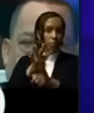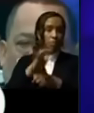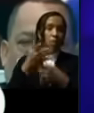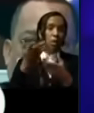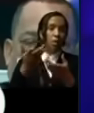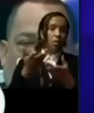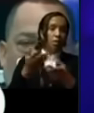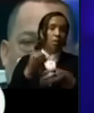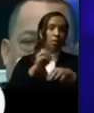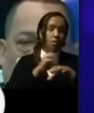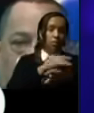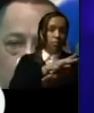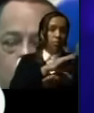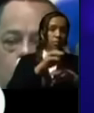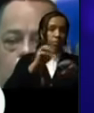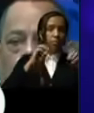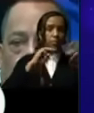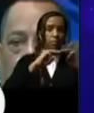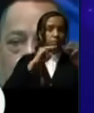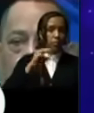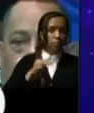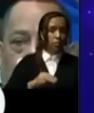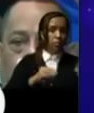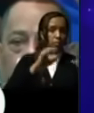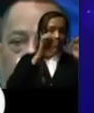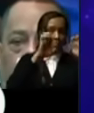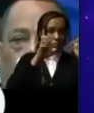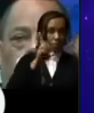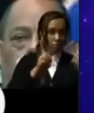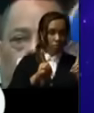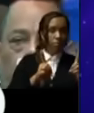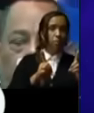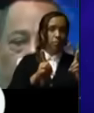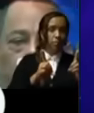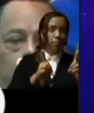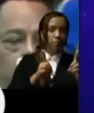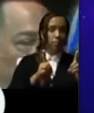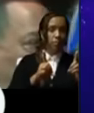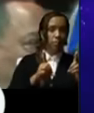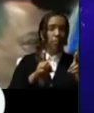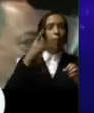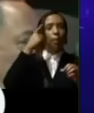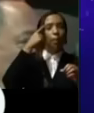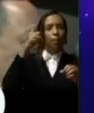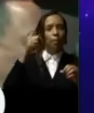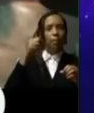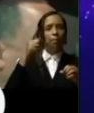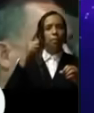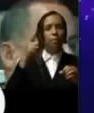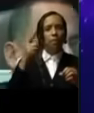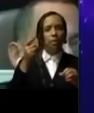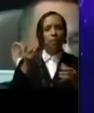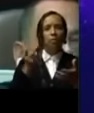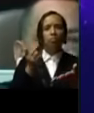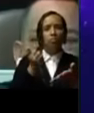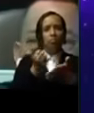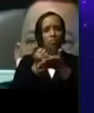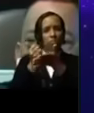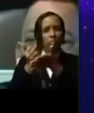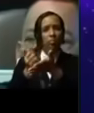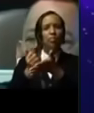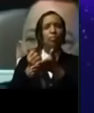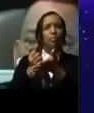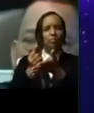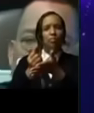quedar establecido este anhelado Distrito educativo en ese municipio que se lo